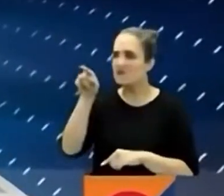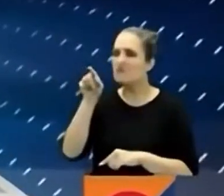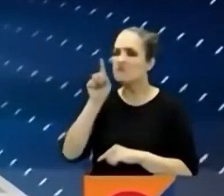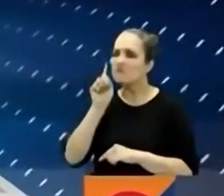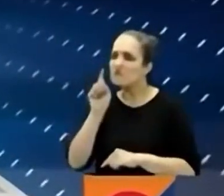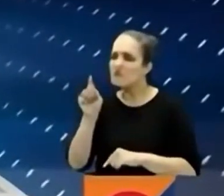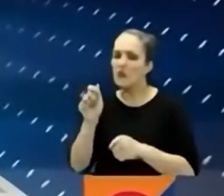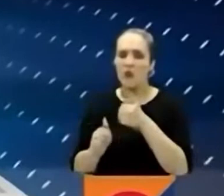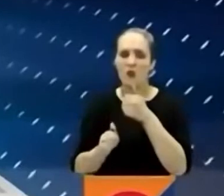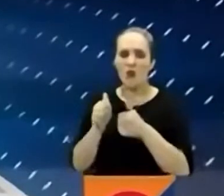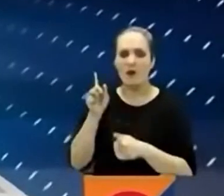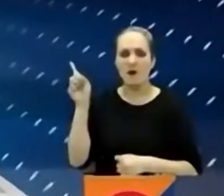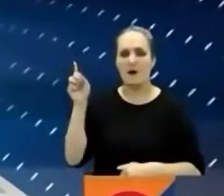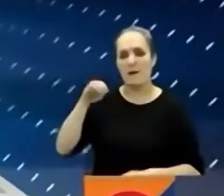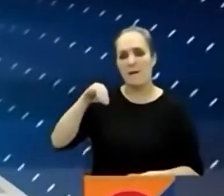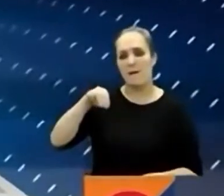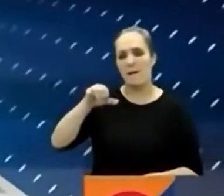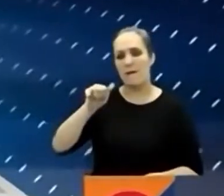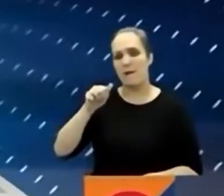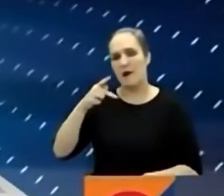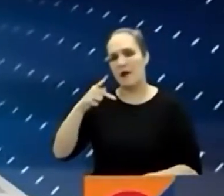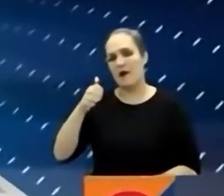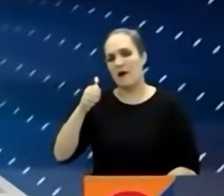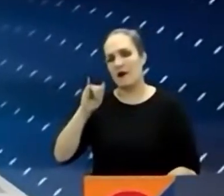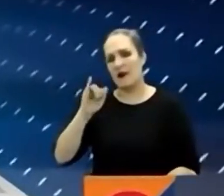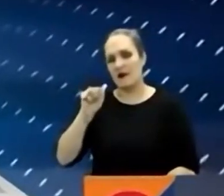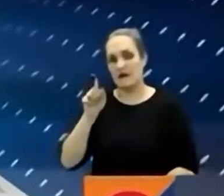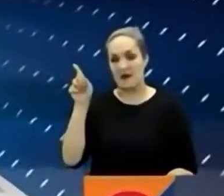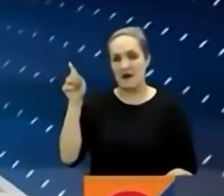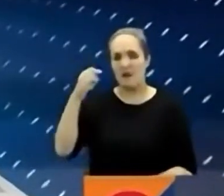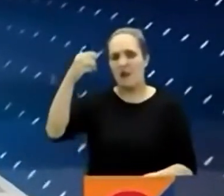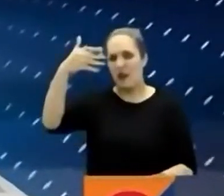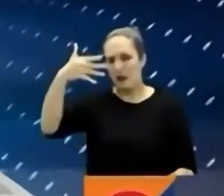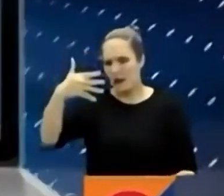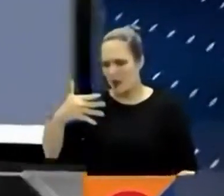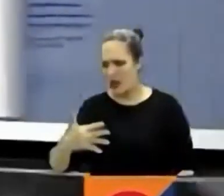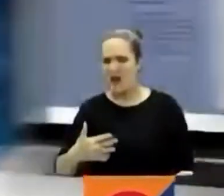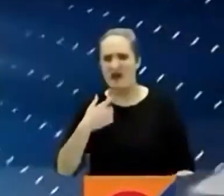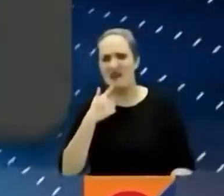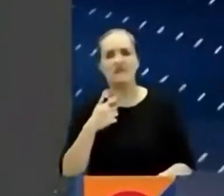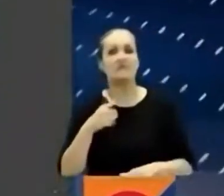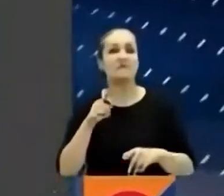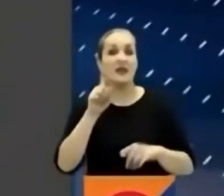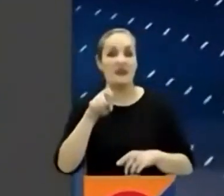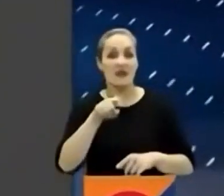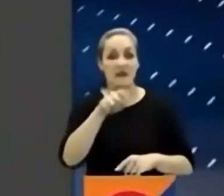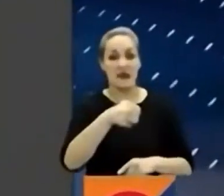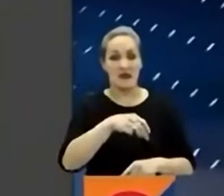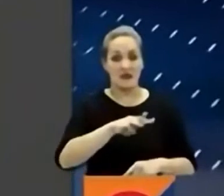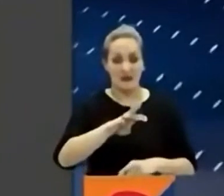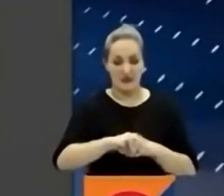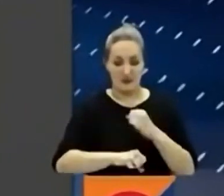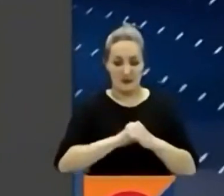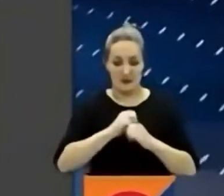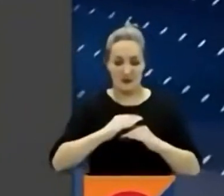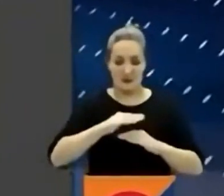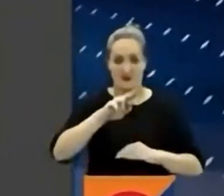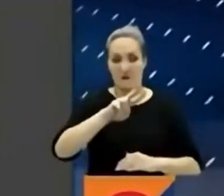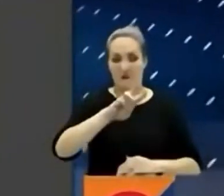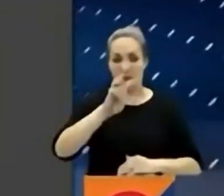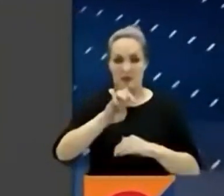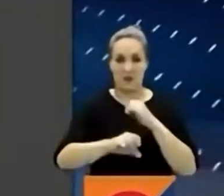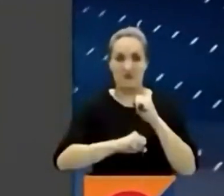opción Macaya. Lea con atención la descripción y requisitos como tener entre 18 y 28 años,